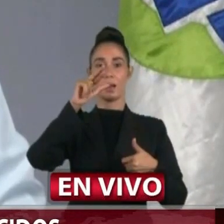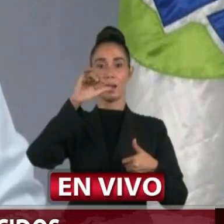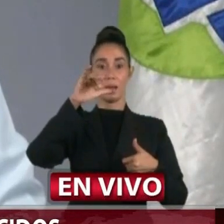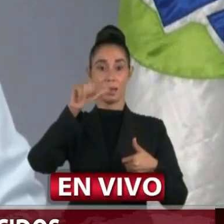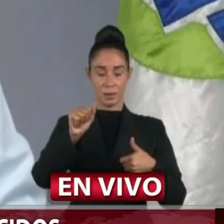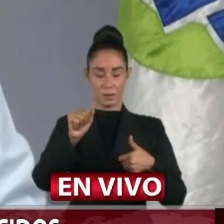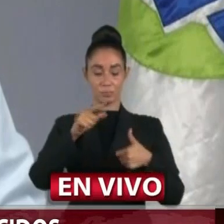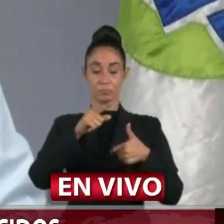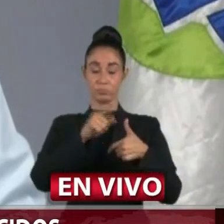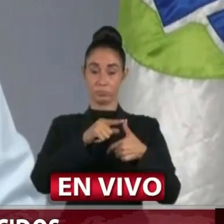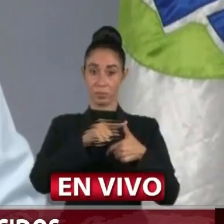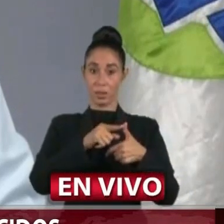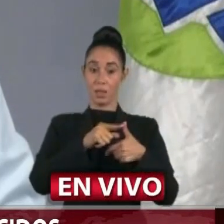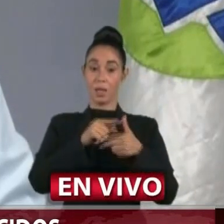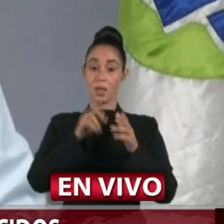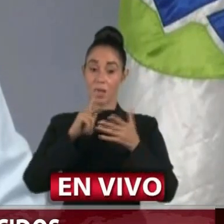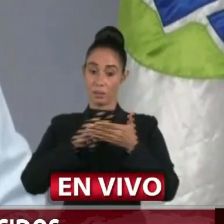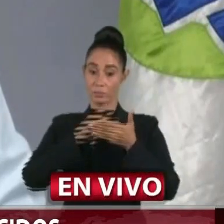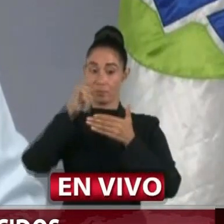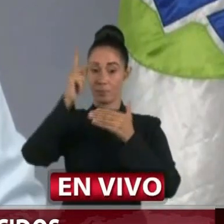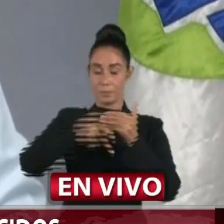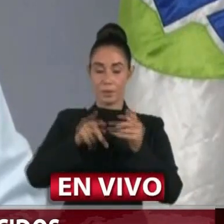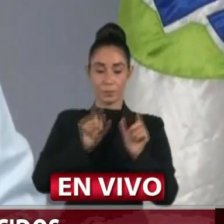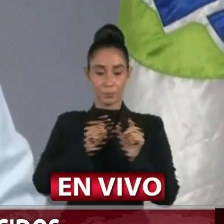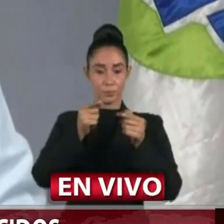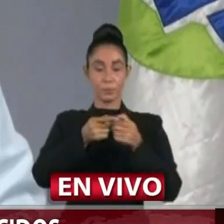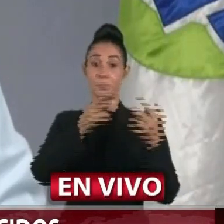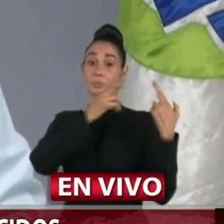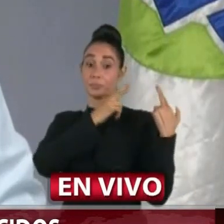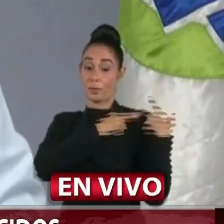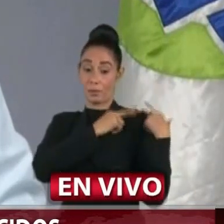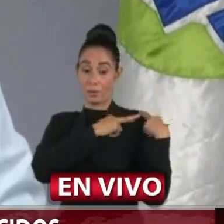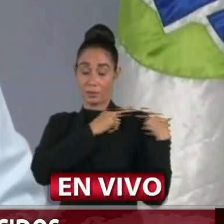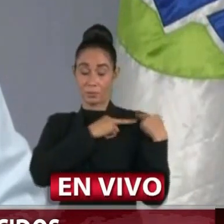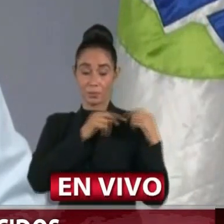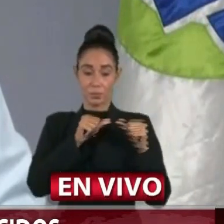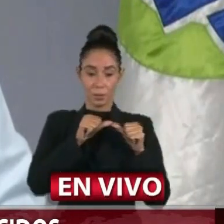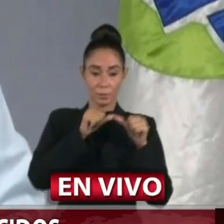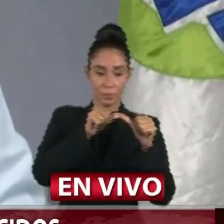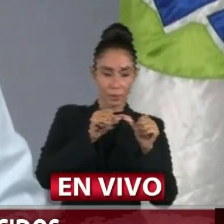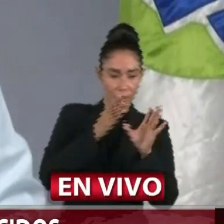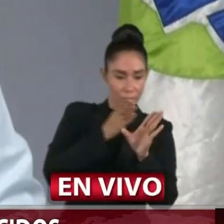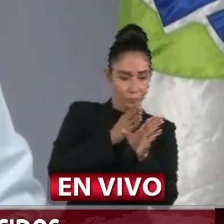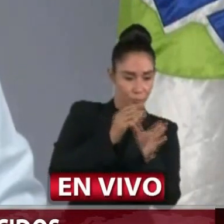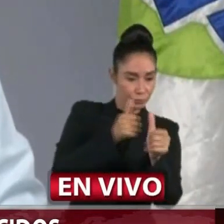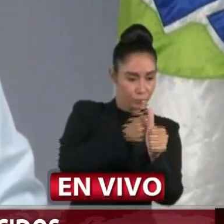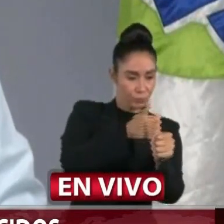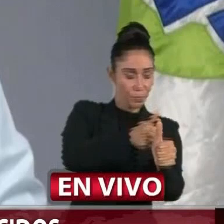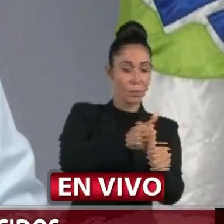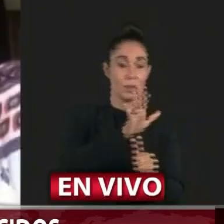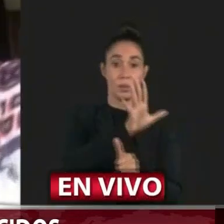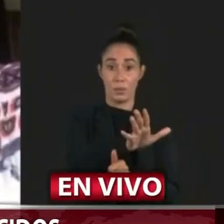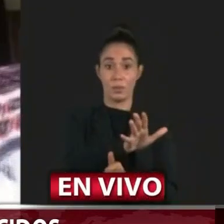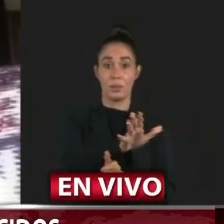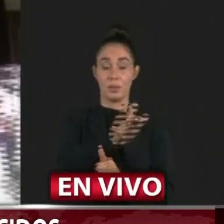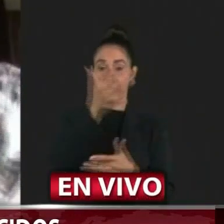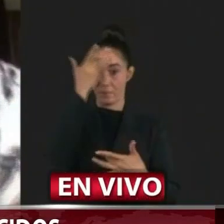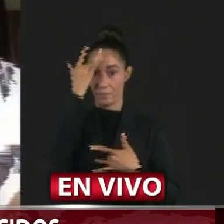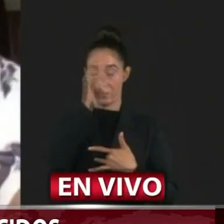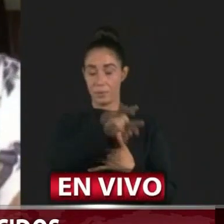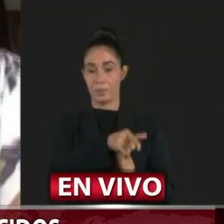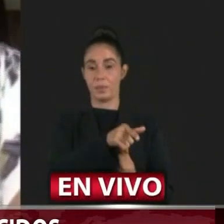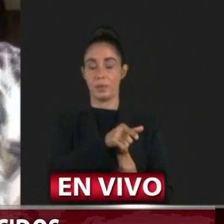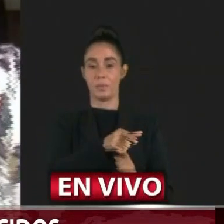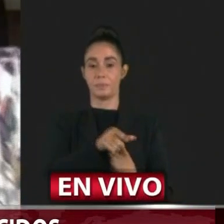está el SECOVET a cargo de conducir las acciones de control en esa dirección. Igualmente,